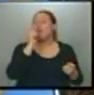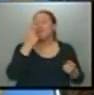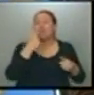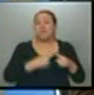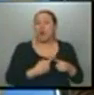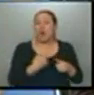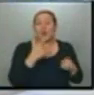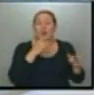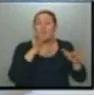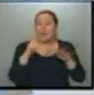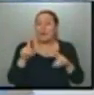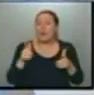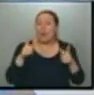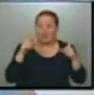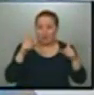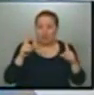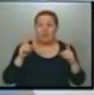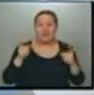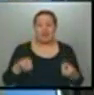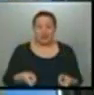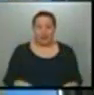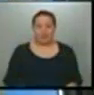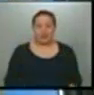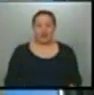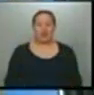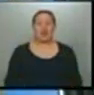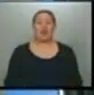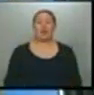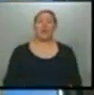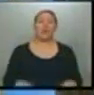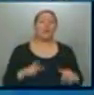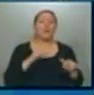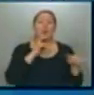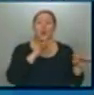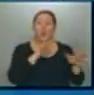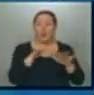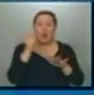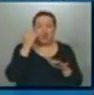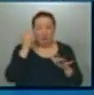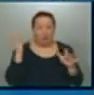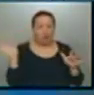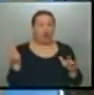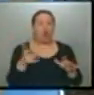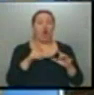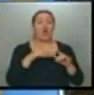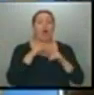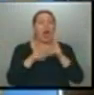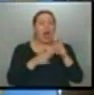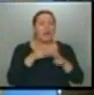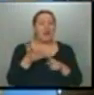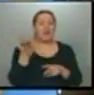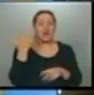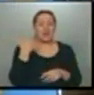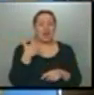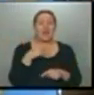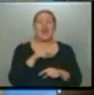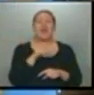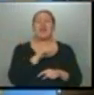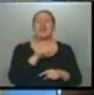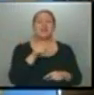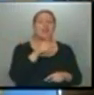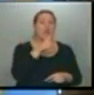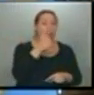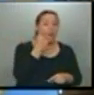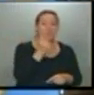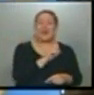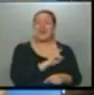no hay fotos. Pero también es cierto que esta versión, que ya está publicada en todos lados, está desde ayer, y que ni él, ni Nazareno Caseros,